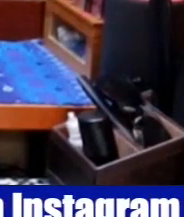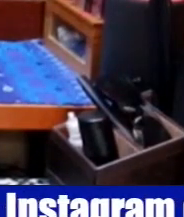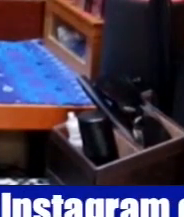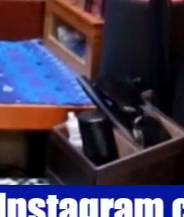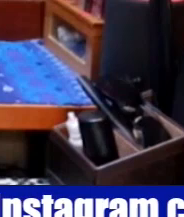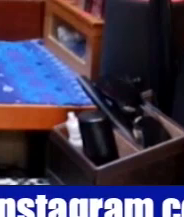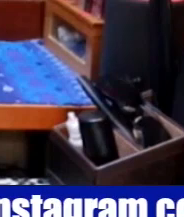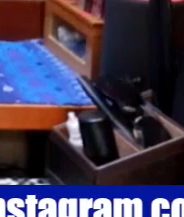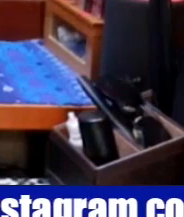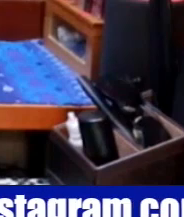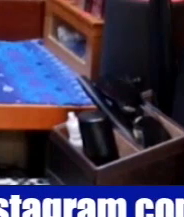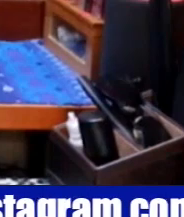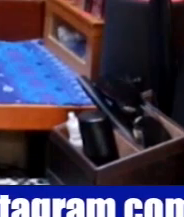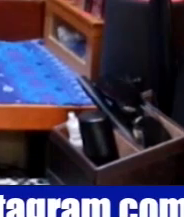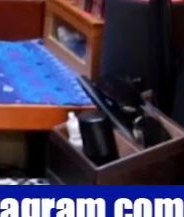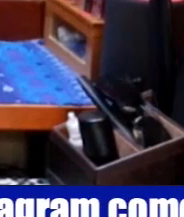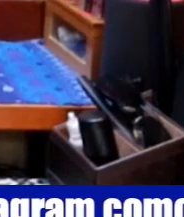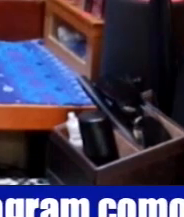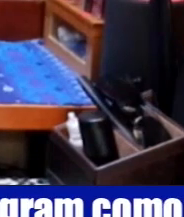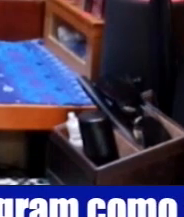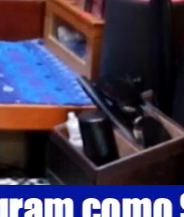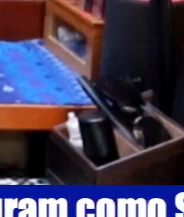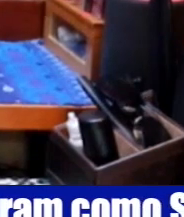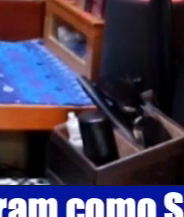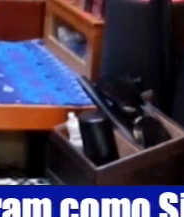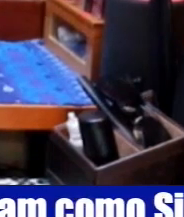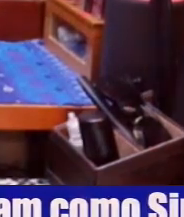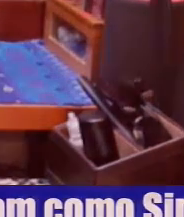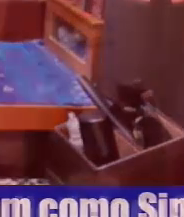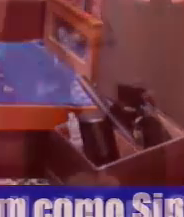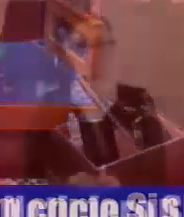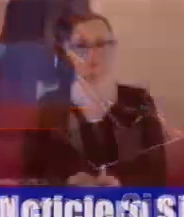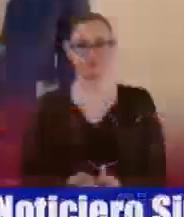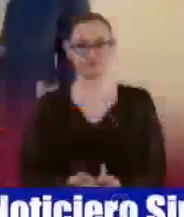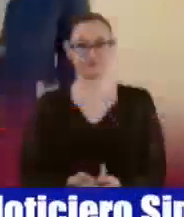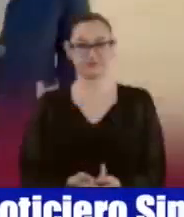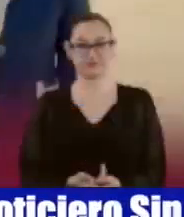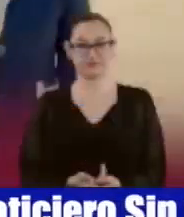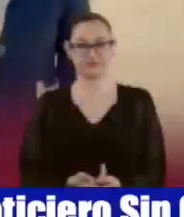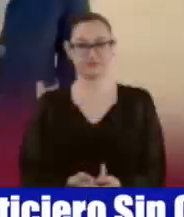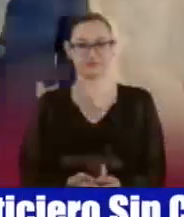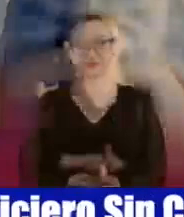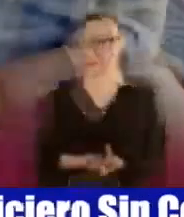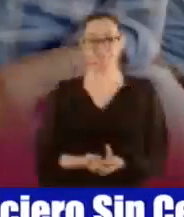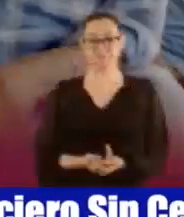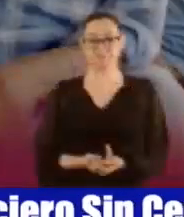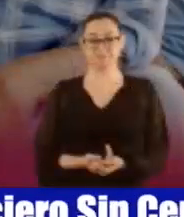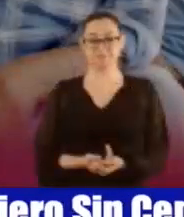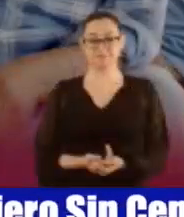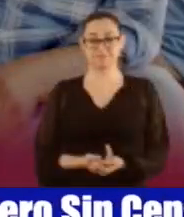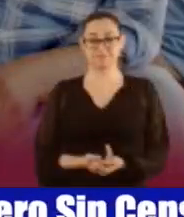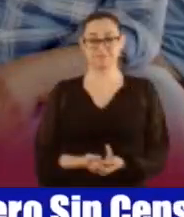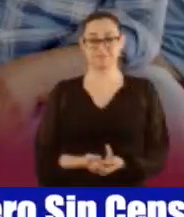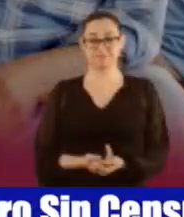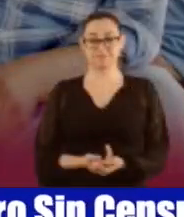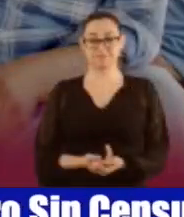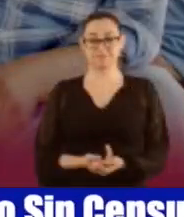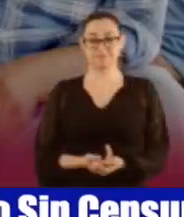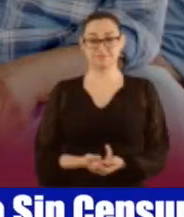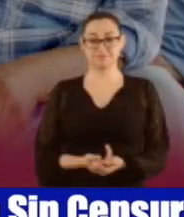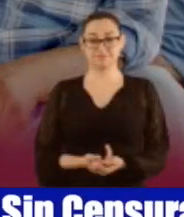Entonces es increíble de qué está hecho López Obrador, de qué está hecho este